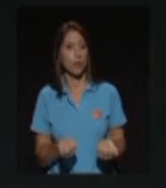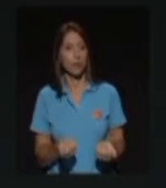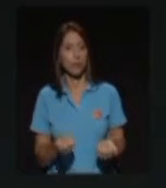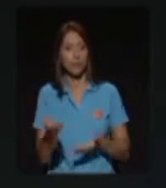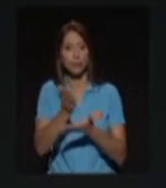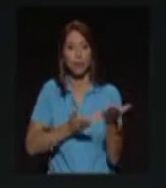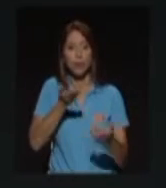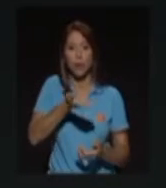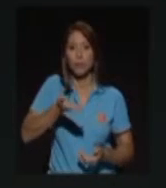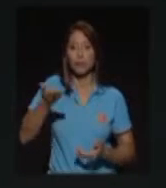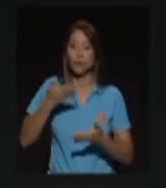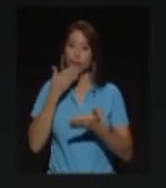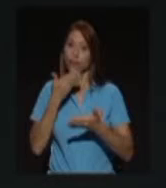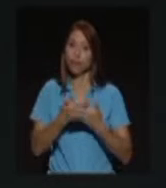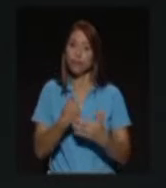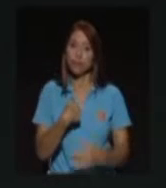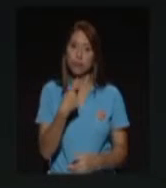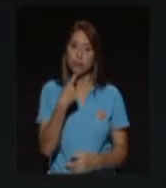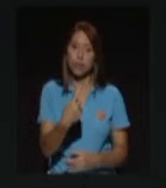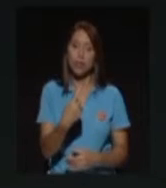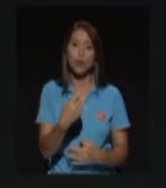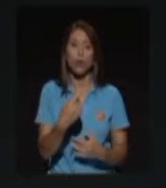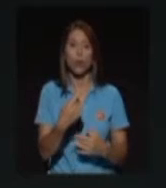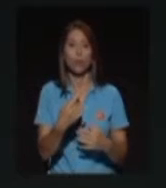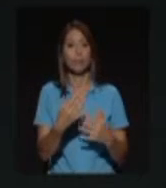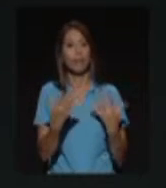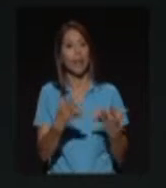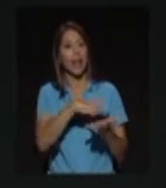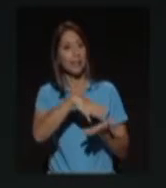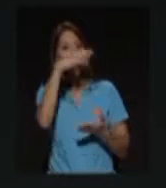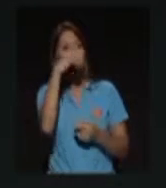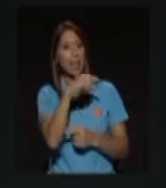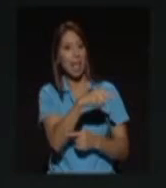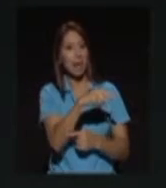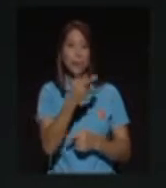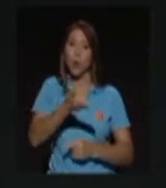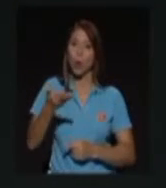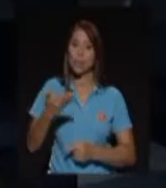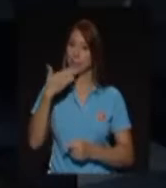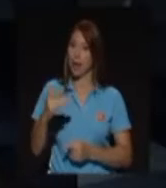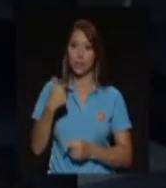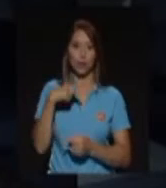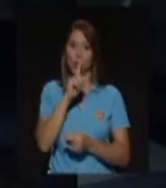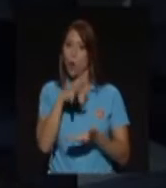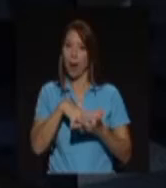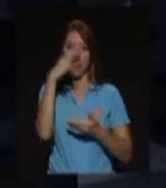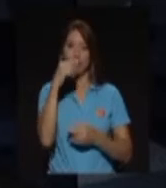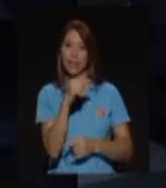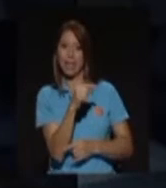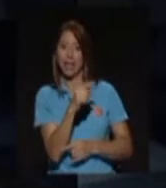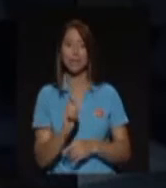algunas de las cosas buenas que yo digo las aprendí de él y las malas no fue de él que las aprendí, pero no ese es el tema.